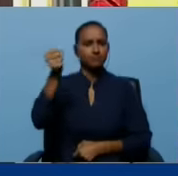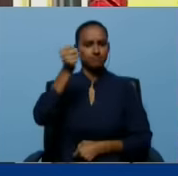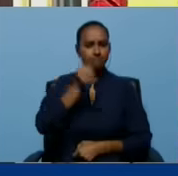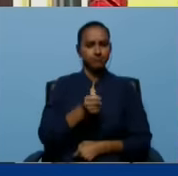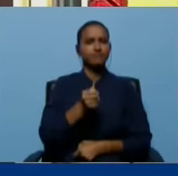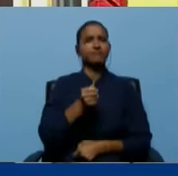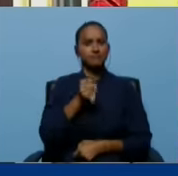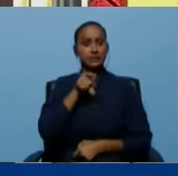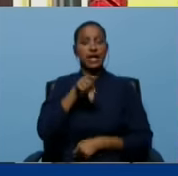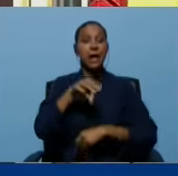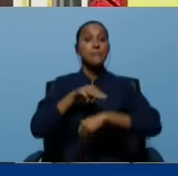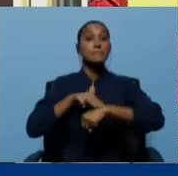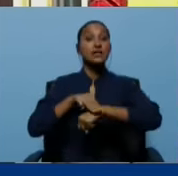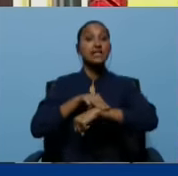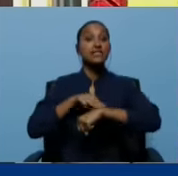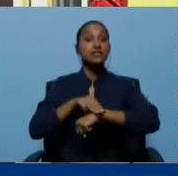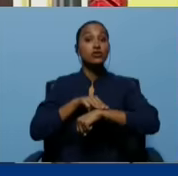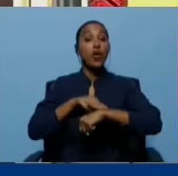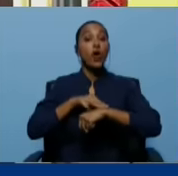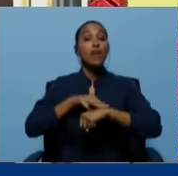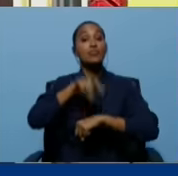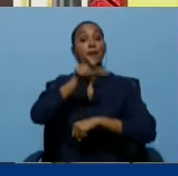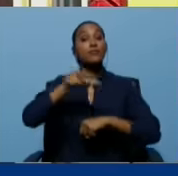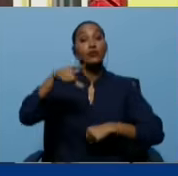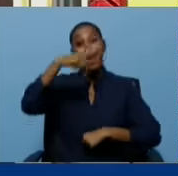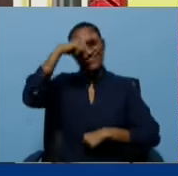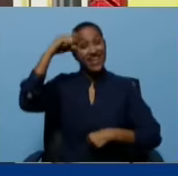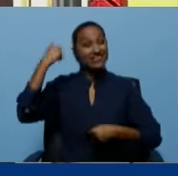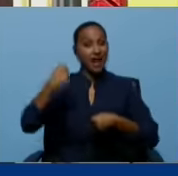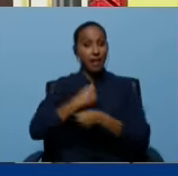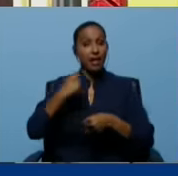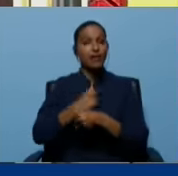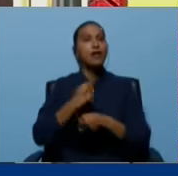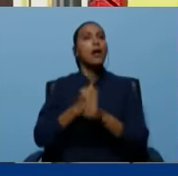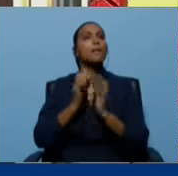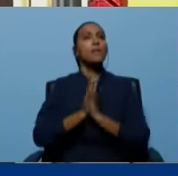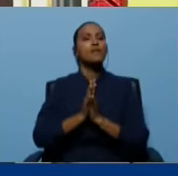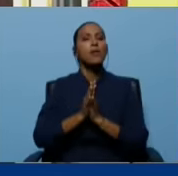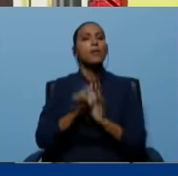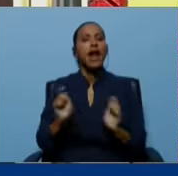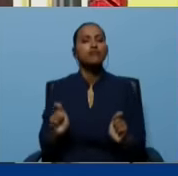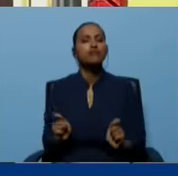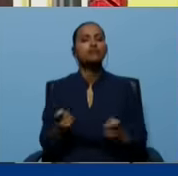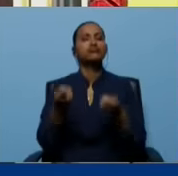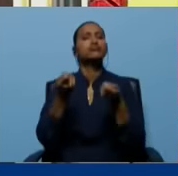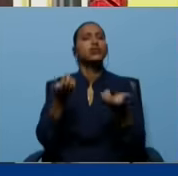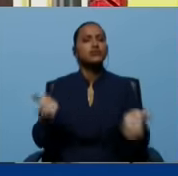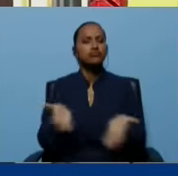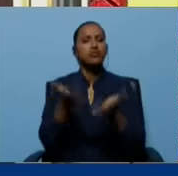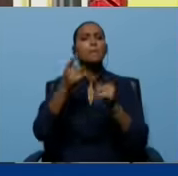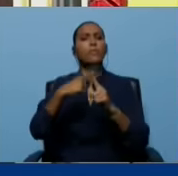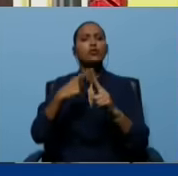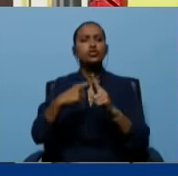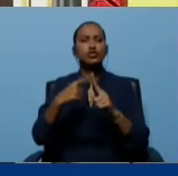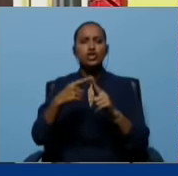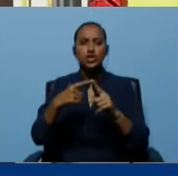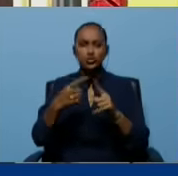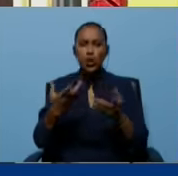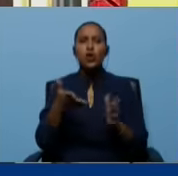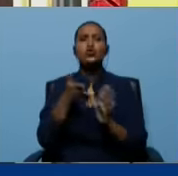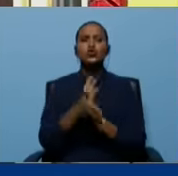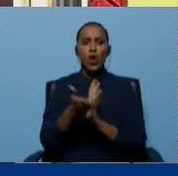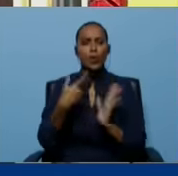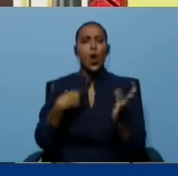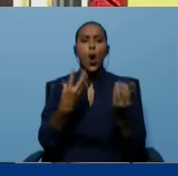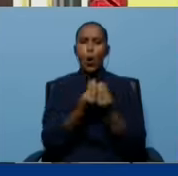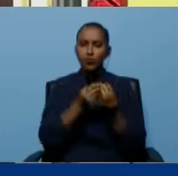gran ministro de la clase obrera para que me recupere los consejos productivos de trabajadores que lo fundé junto con él